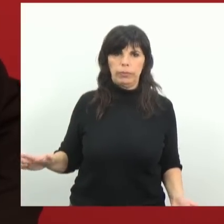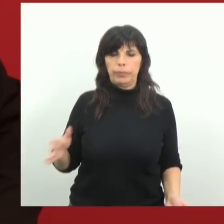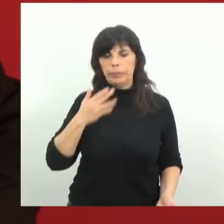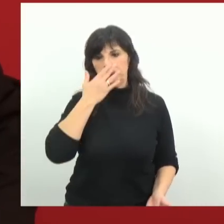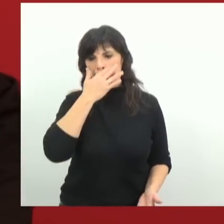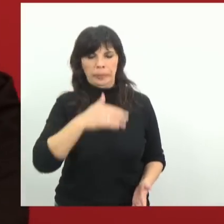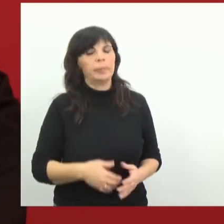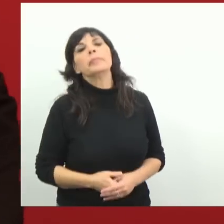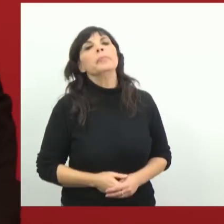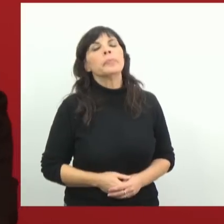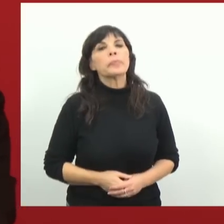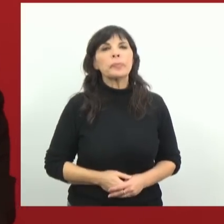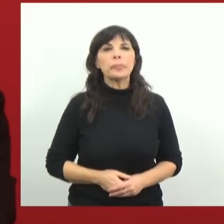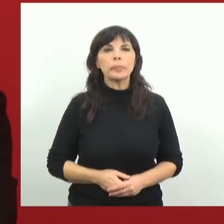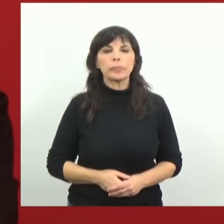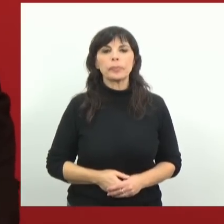Ecumene, en griego.